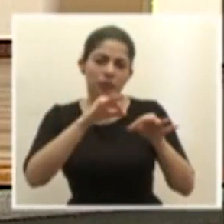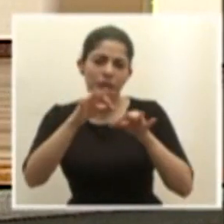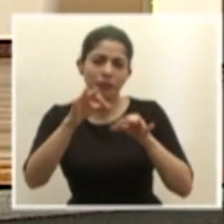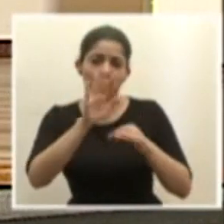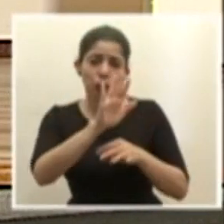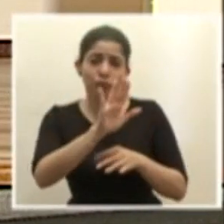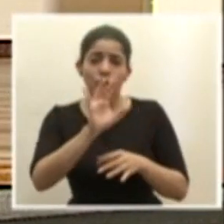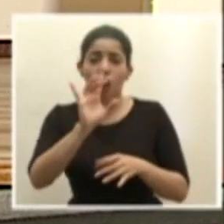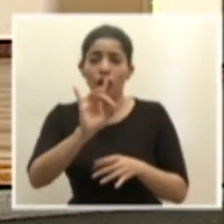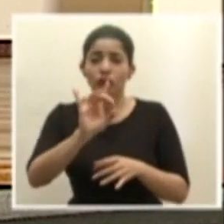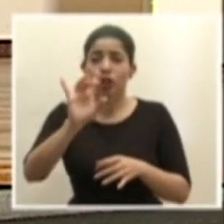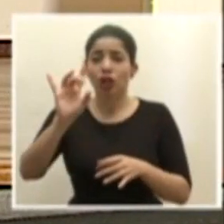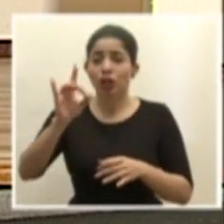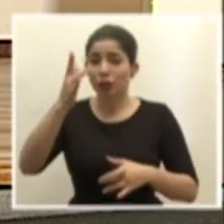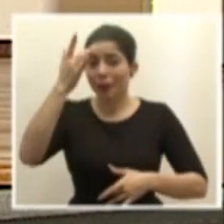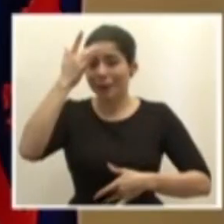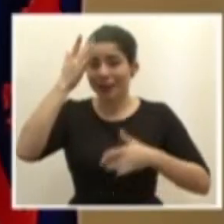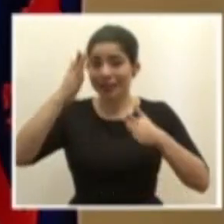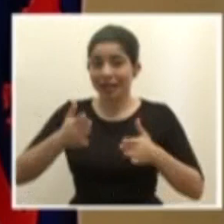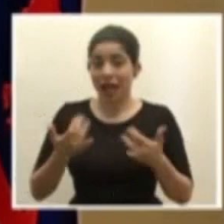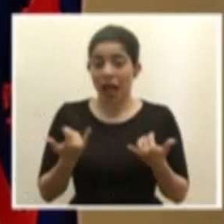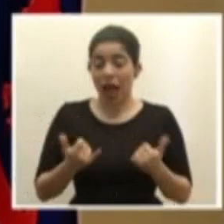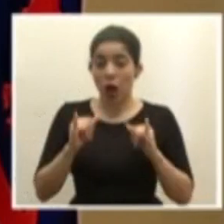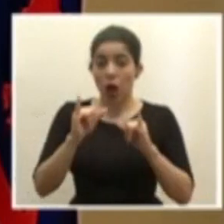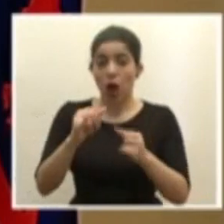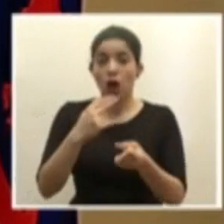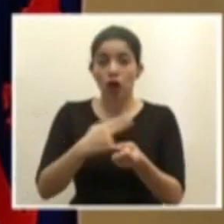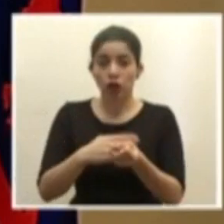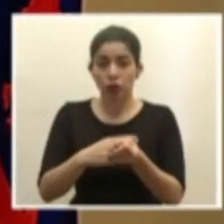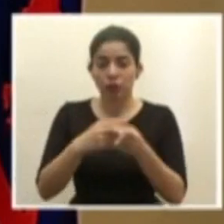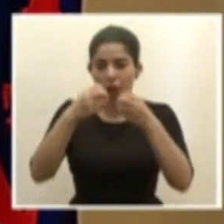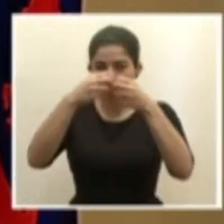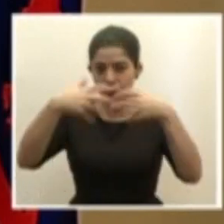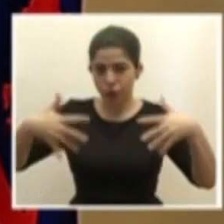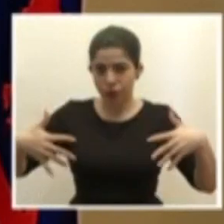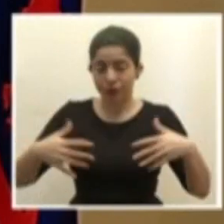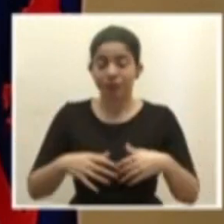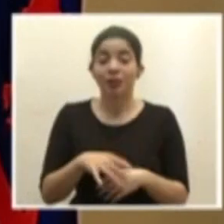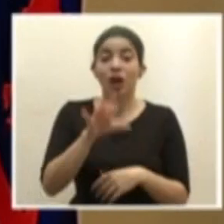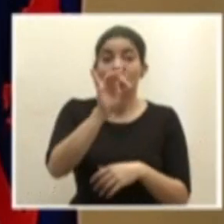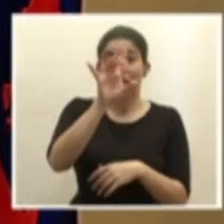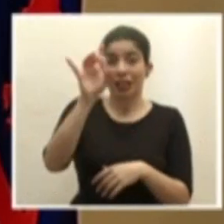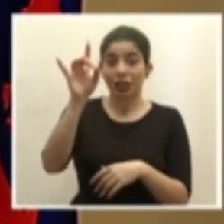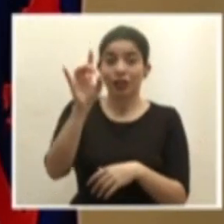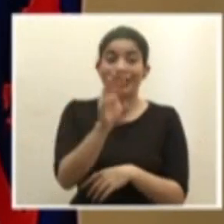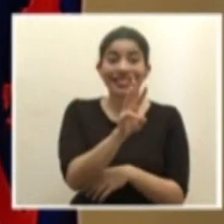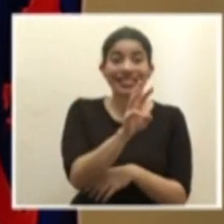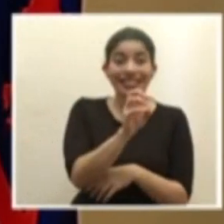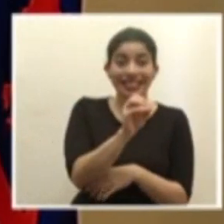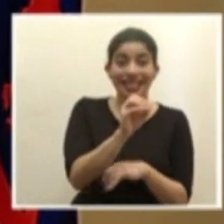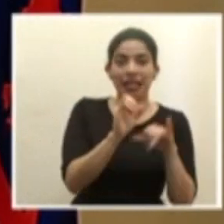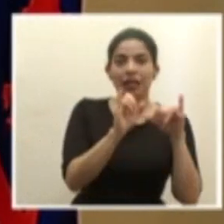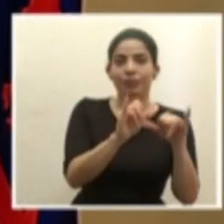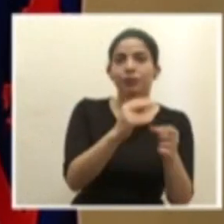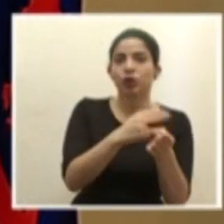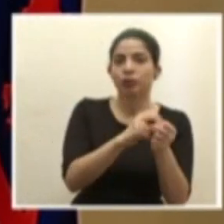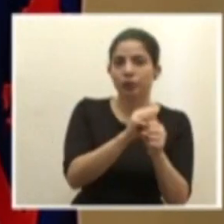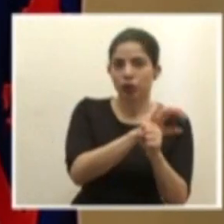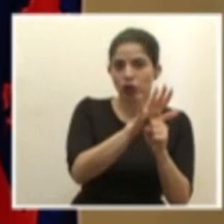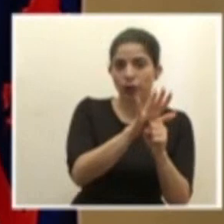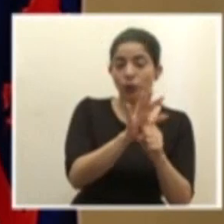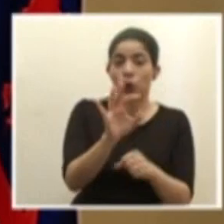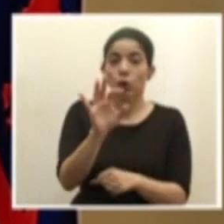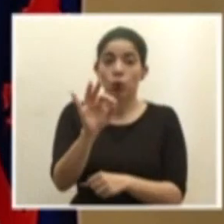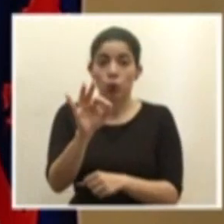esos 88 pacientes hospitalizados, de esos 88, 60 están en SEACO, 9 están